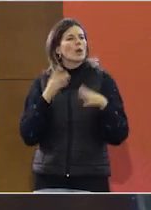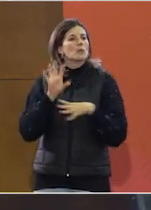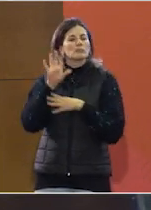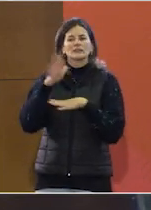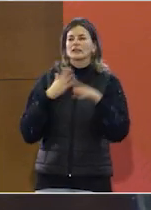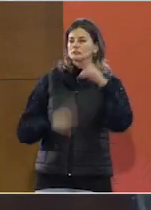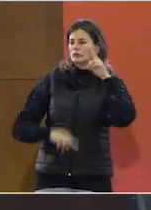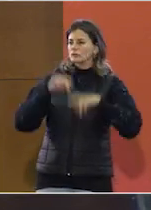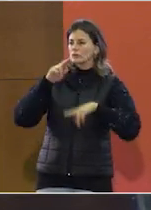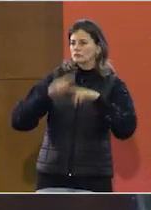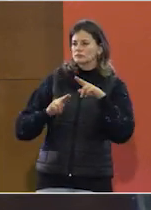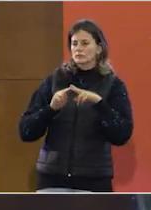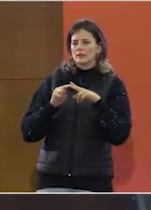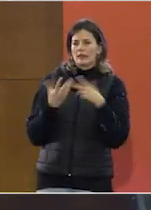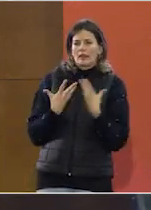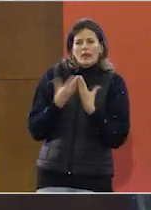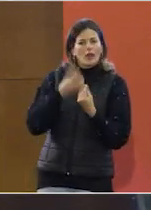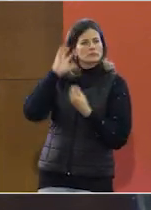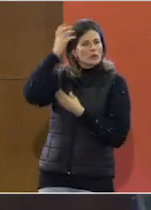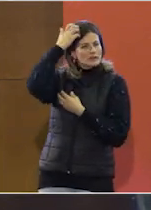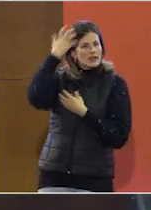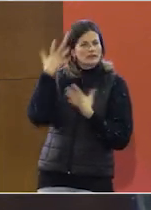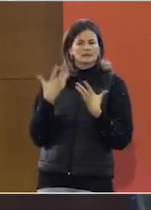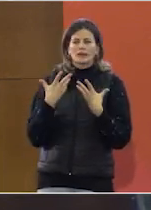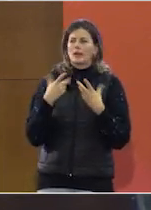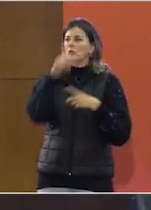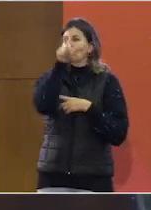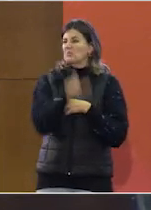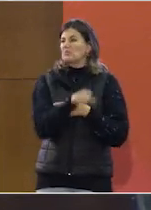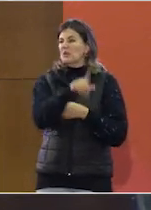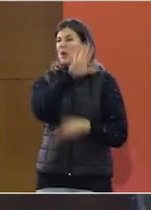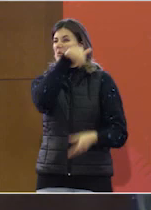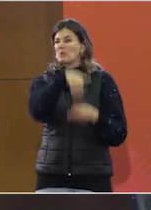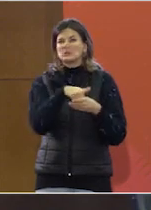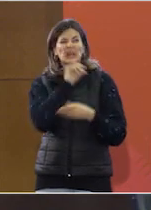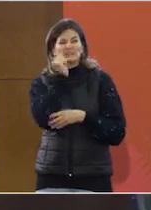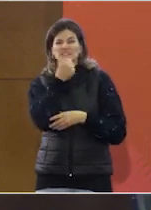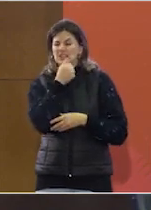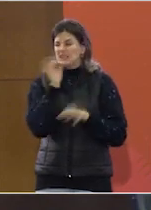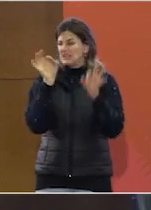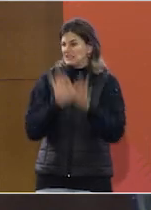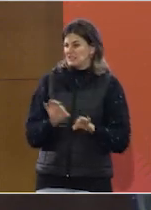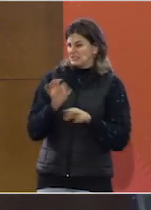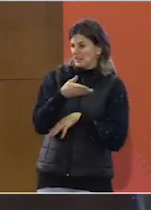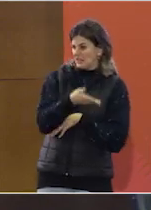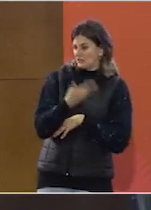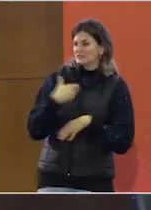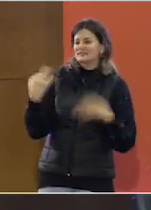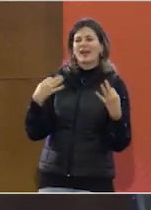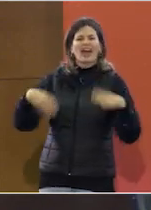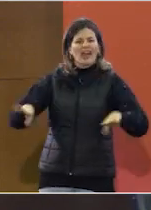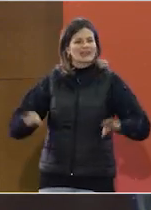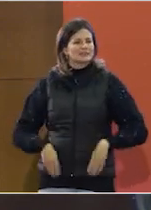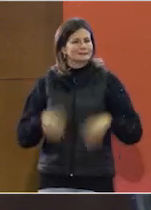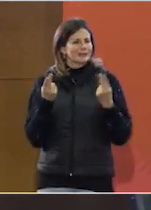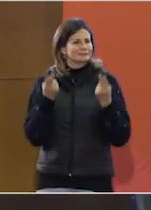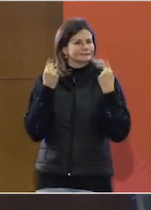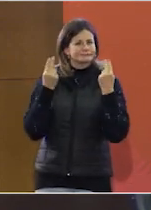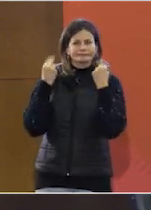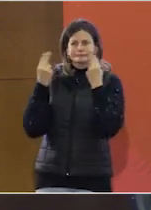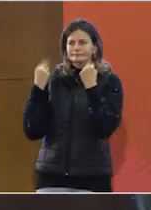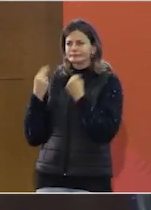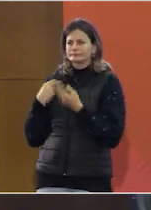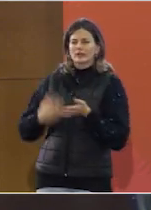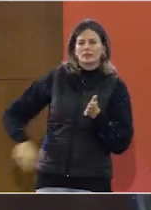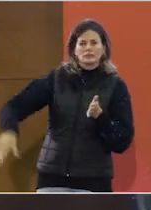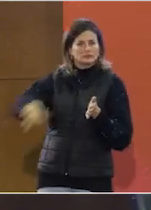construir detrás de un monarca, detrás de una figura que no ha sido votada con nadie, que eso es lo que tienen que aceptar los ciudadanos de todas las